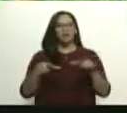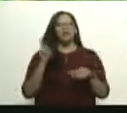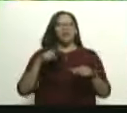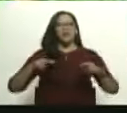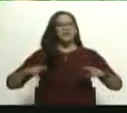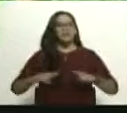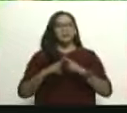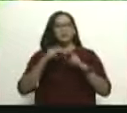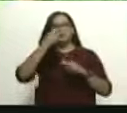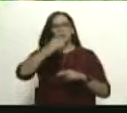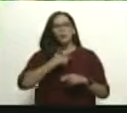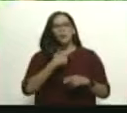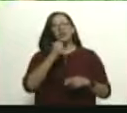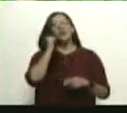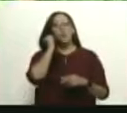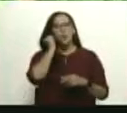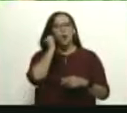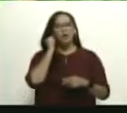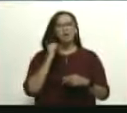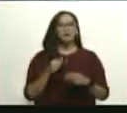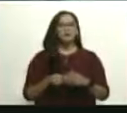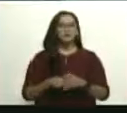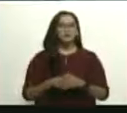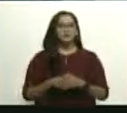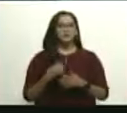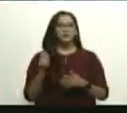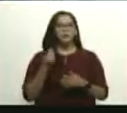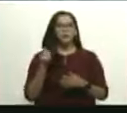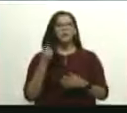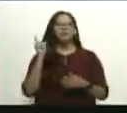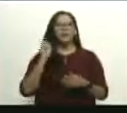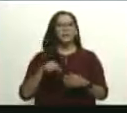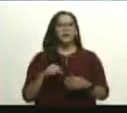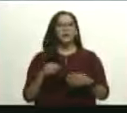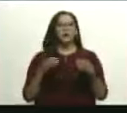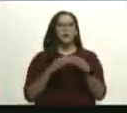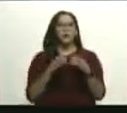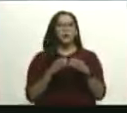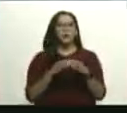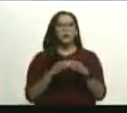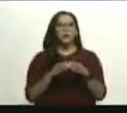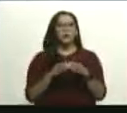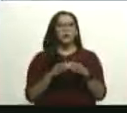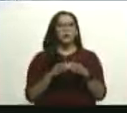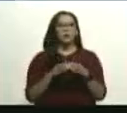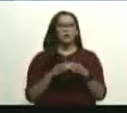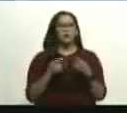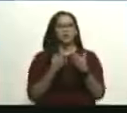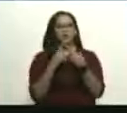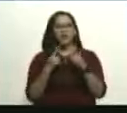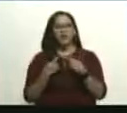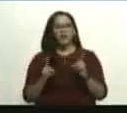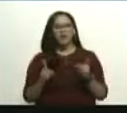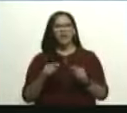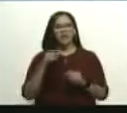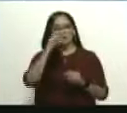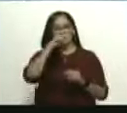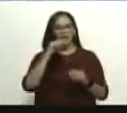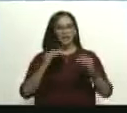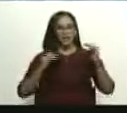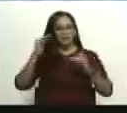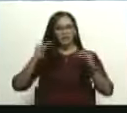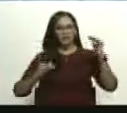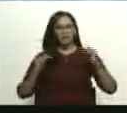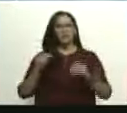encontraban hombres y mujeres, así como también un grupo bastante diverso, ¿no?, en cuanto a las edades. Las